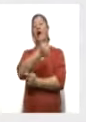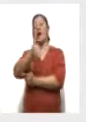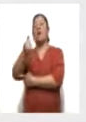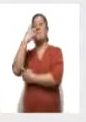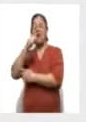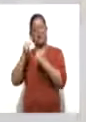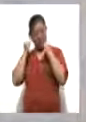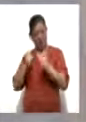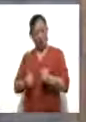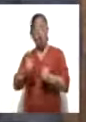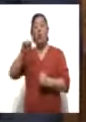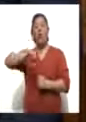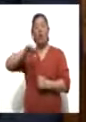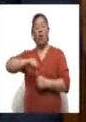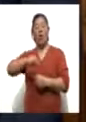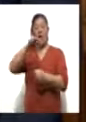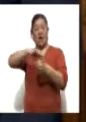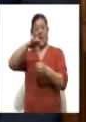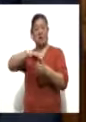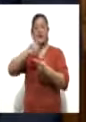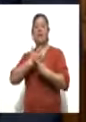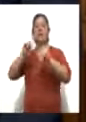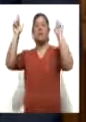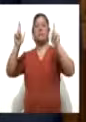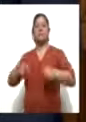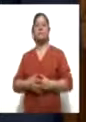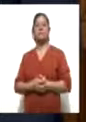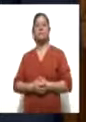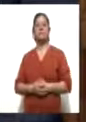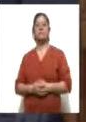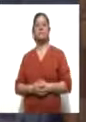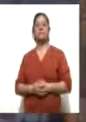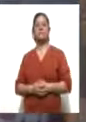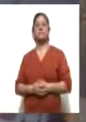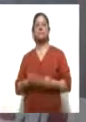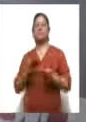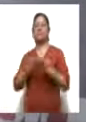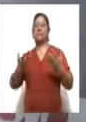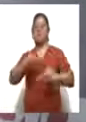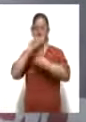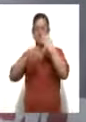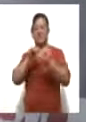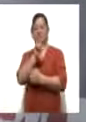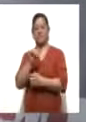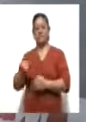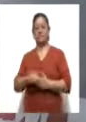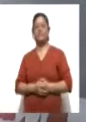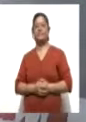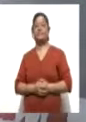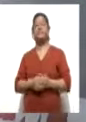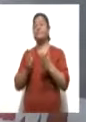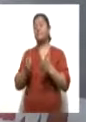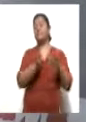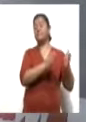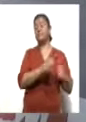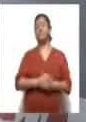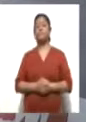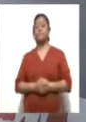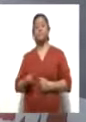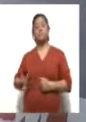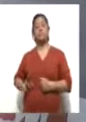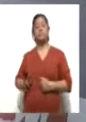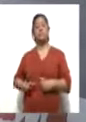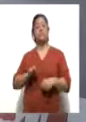año elecciones libres. Adán Morales, Ahora Noticias. Y por otro lado, el gobernador